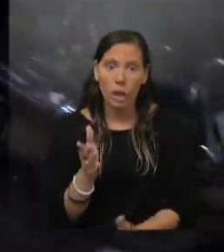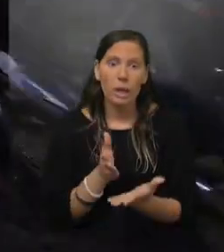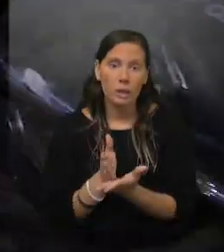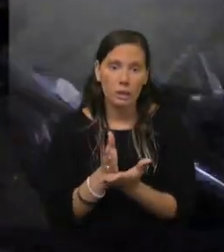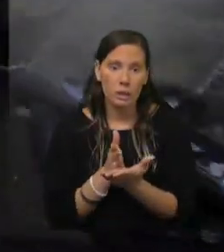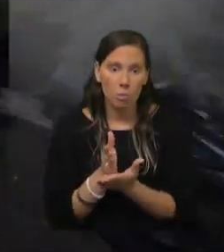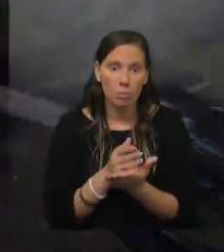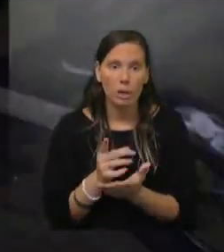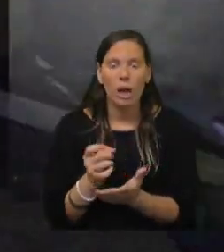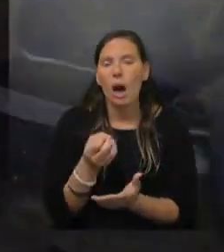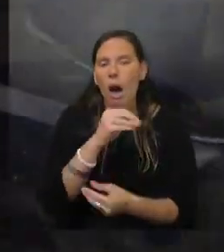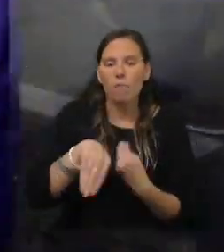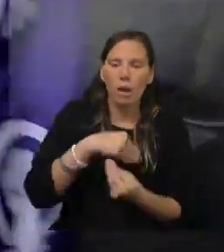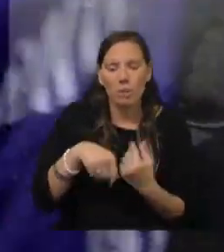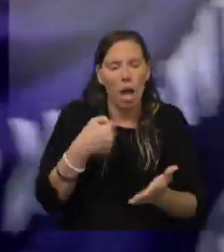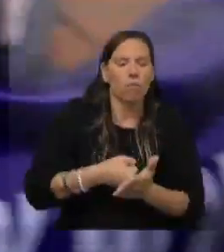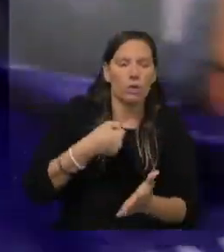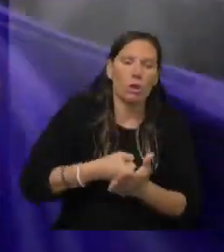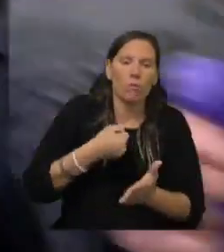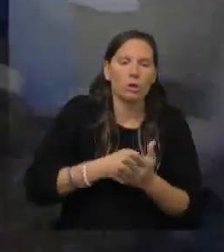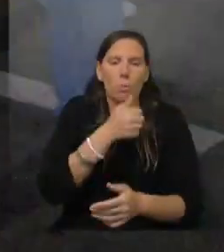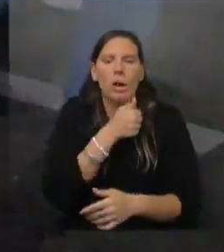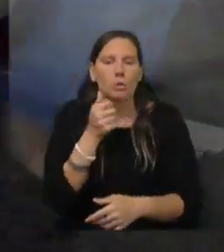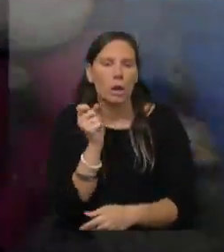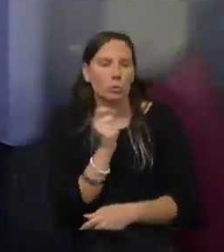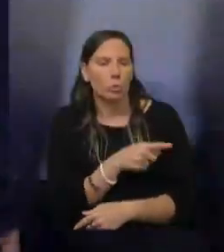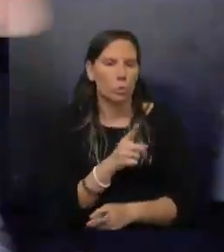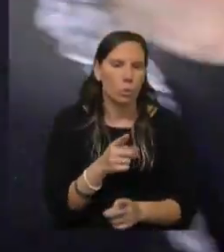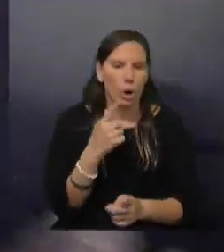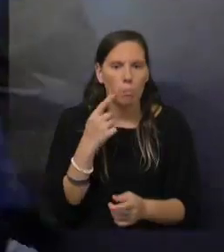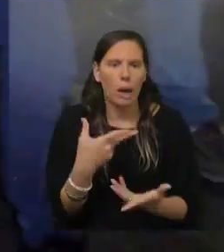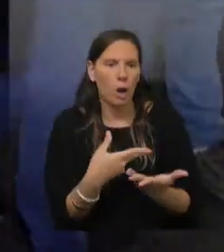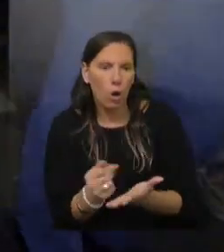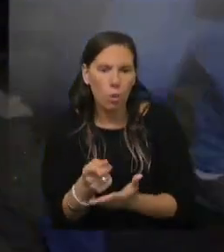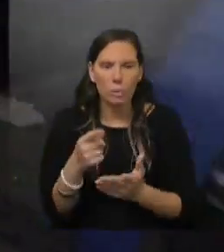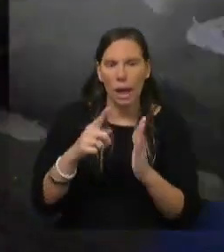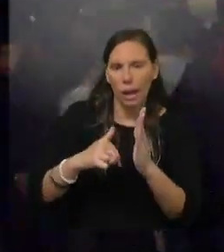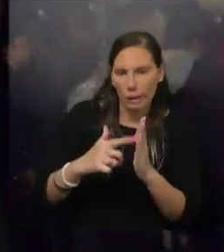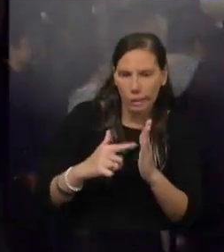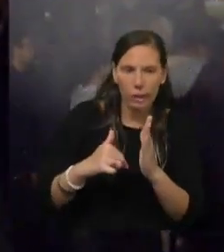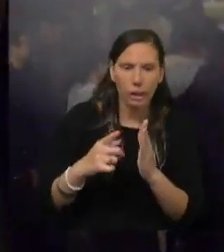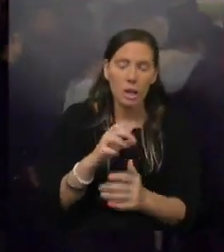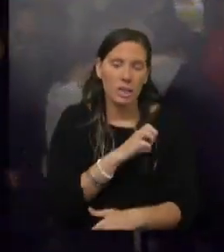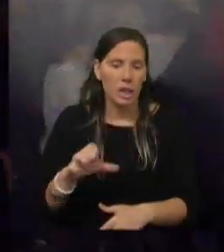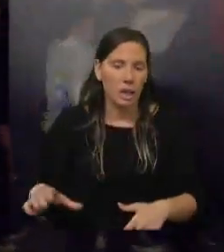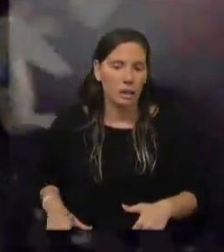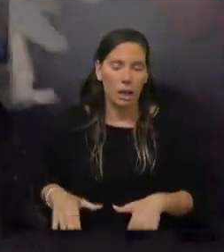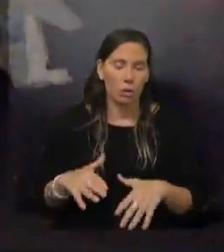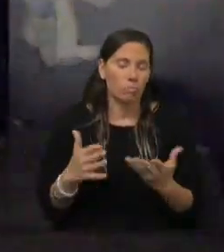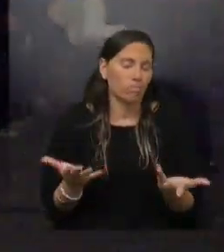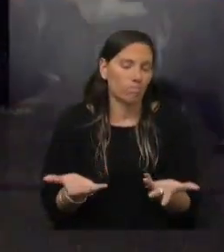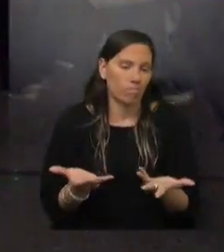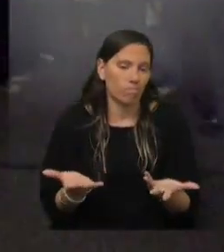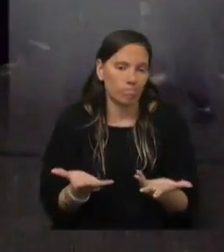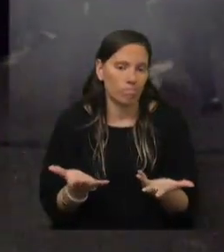privilegia como que las familias hagan esfuerzo para resolverlo por a través del mercado a través de la compra del alquiler etcétera y el estado ha sido